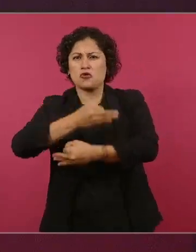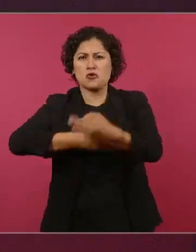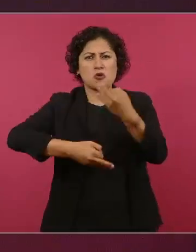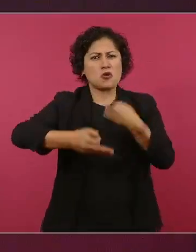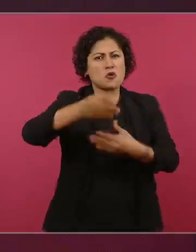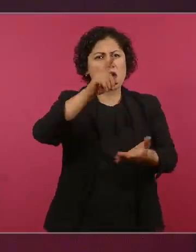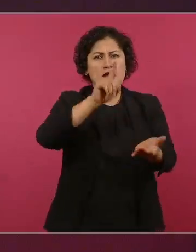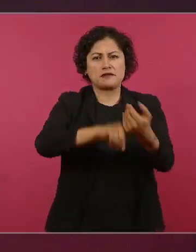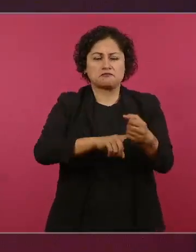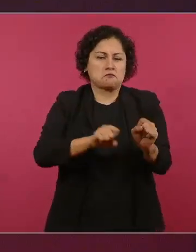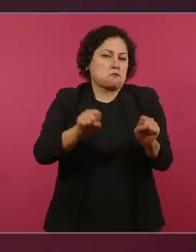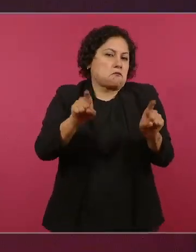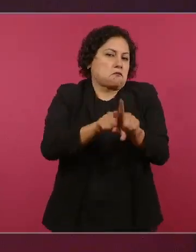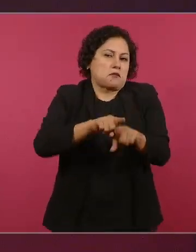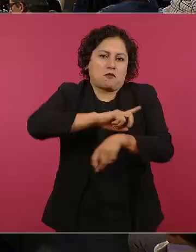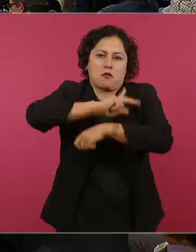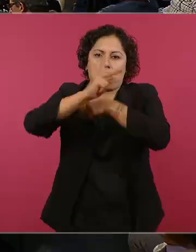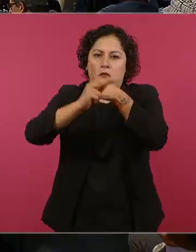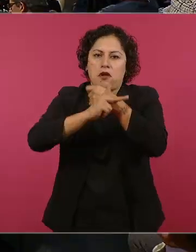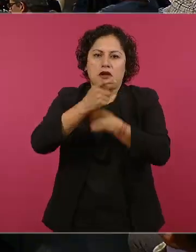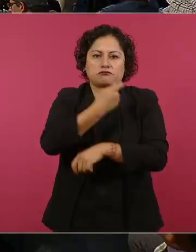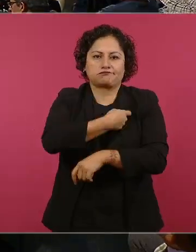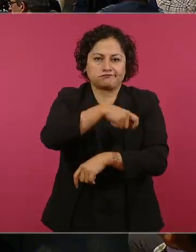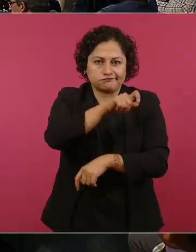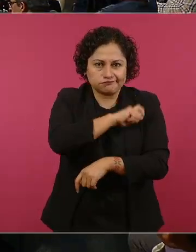en España.